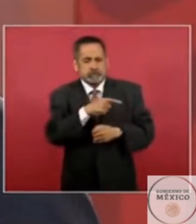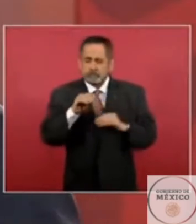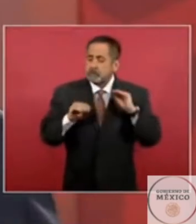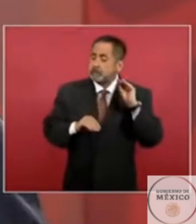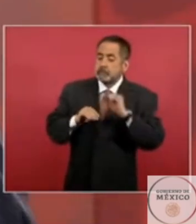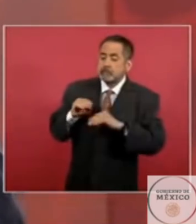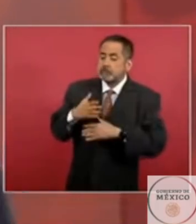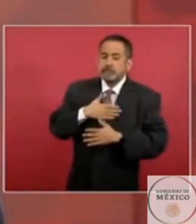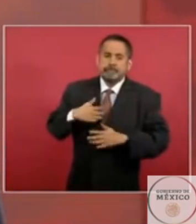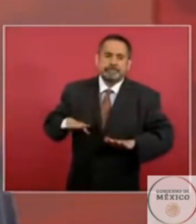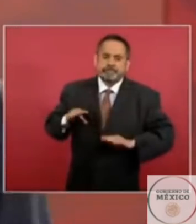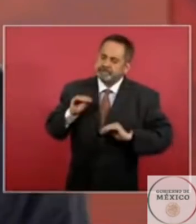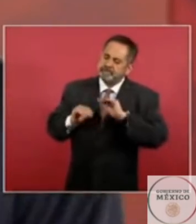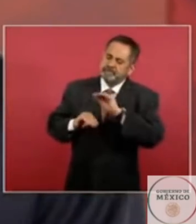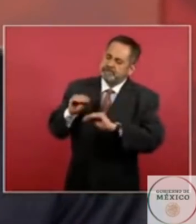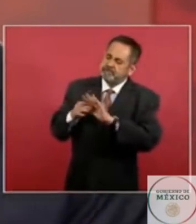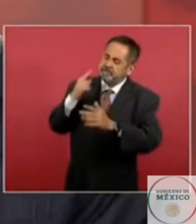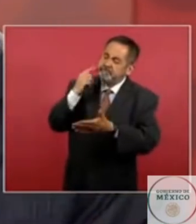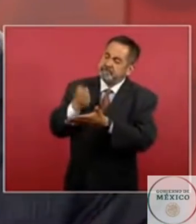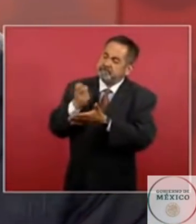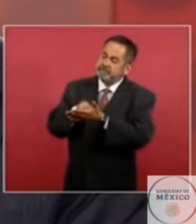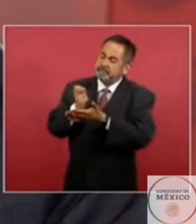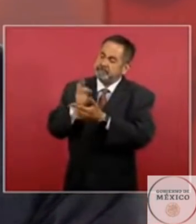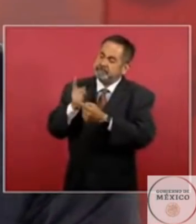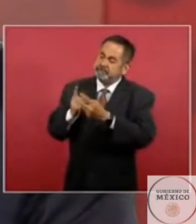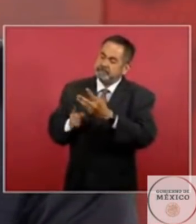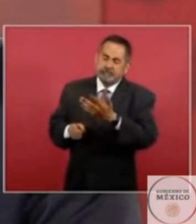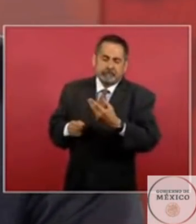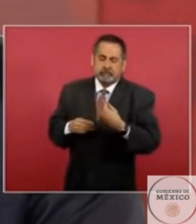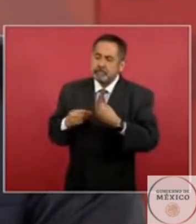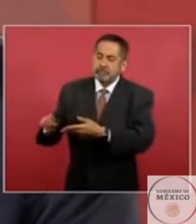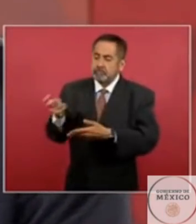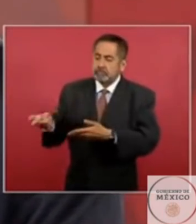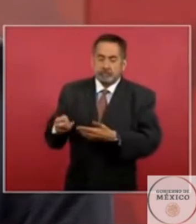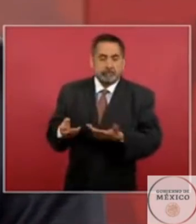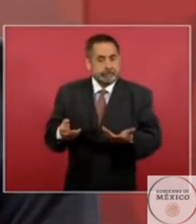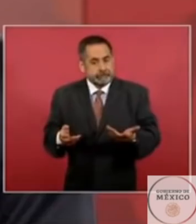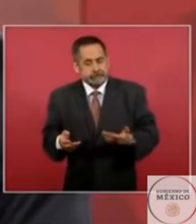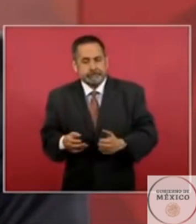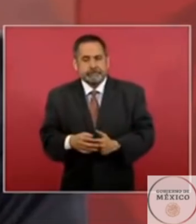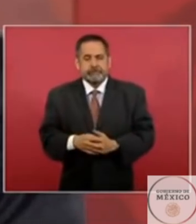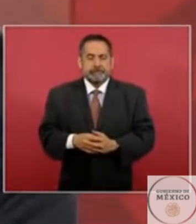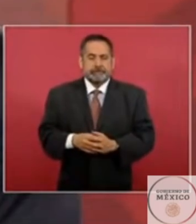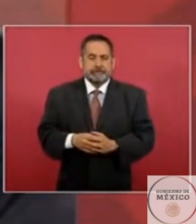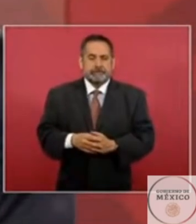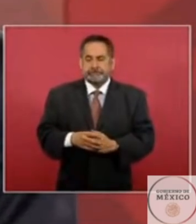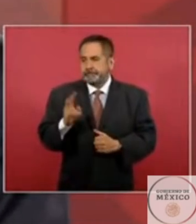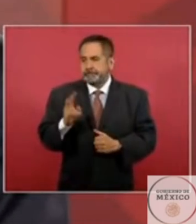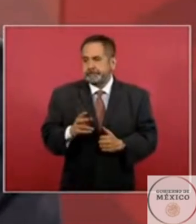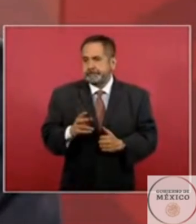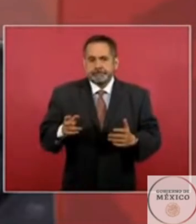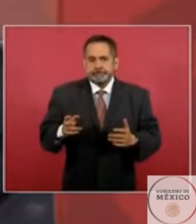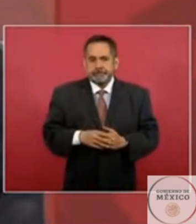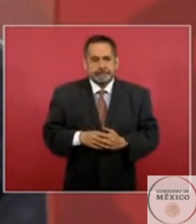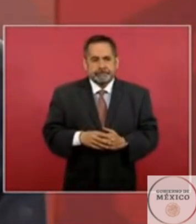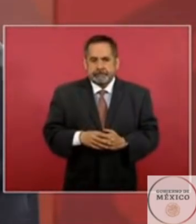y amigas, el presidente anuncia una importante decisión que tomó, porque dijo claramente que ni